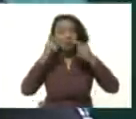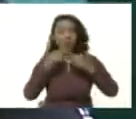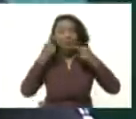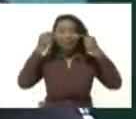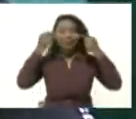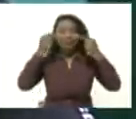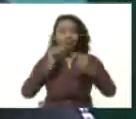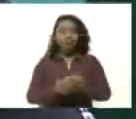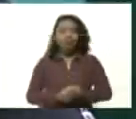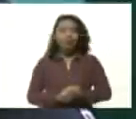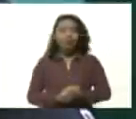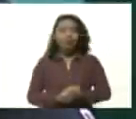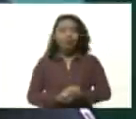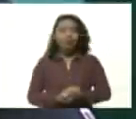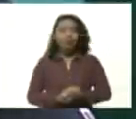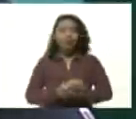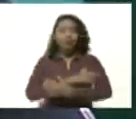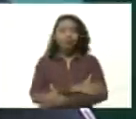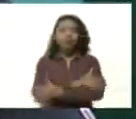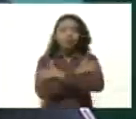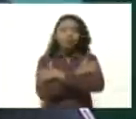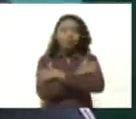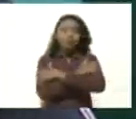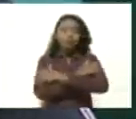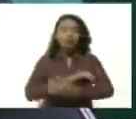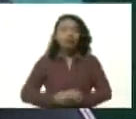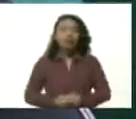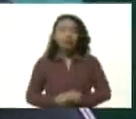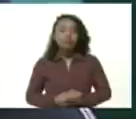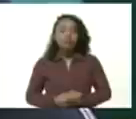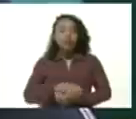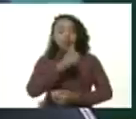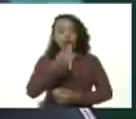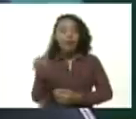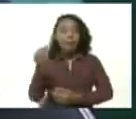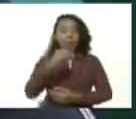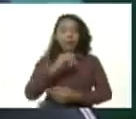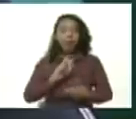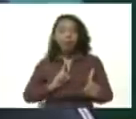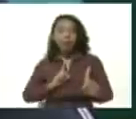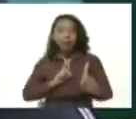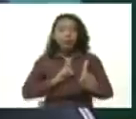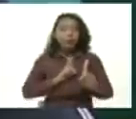sonrientes, abrazados y cada vez más cercanos.